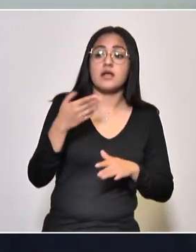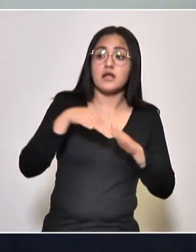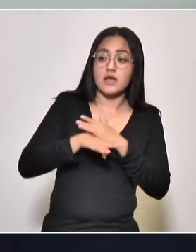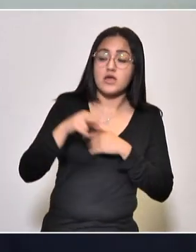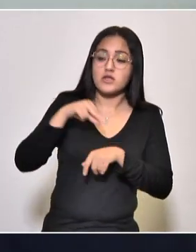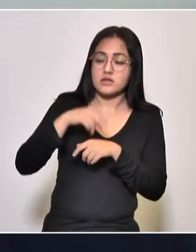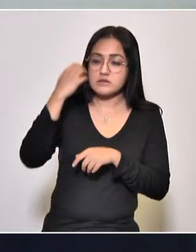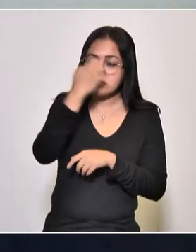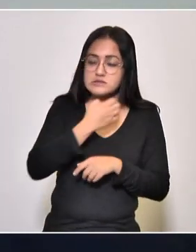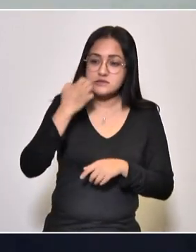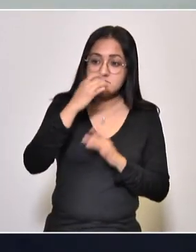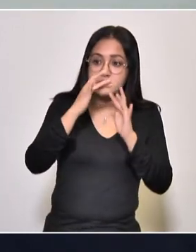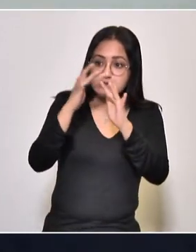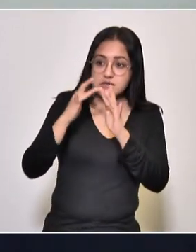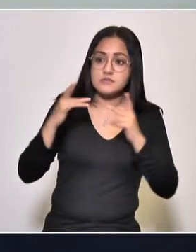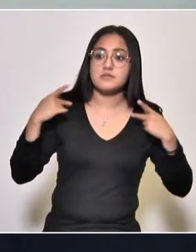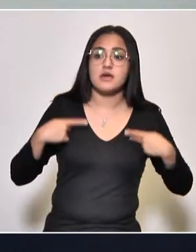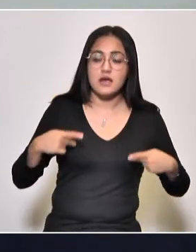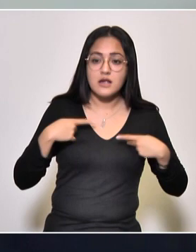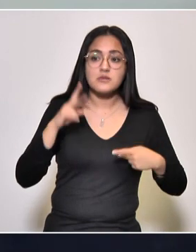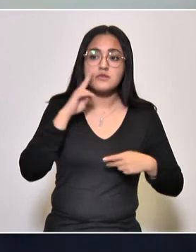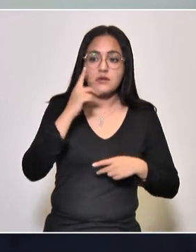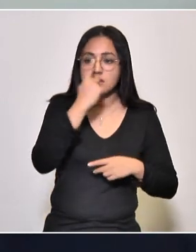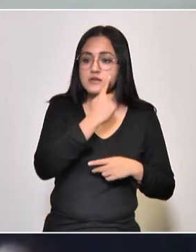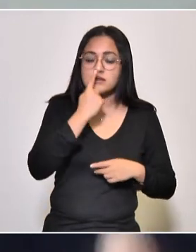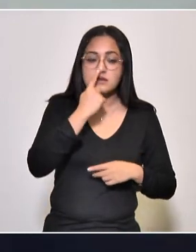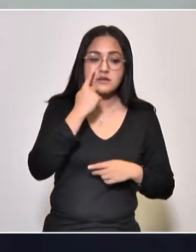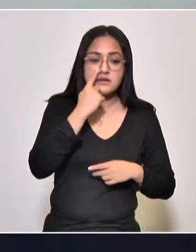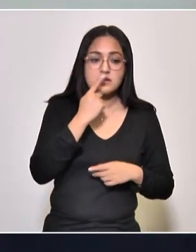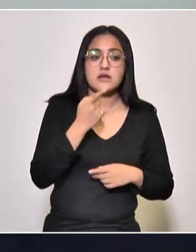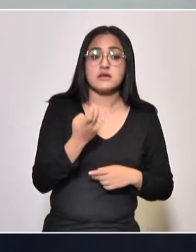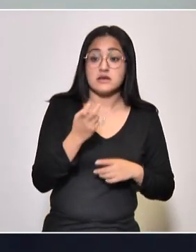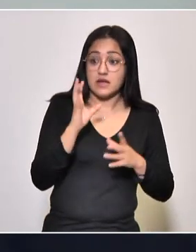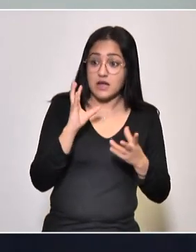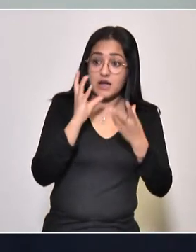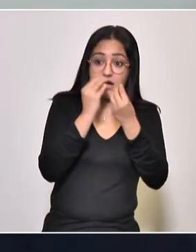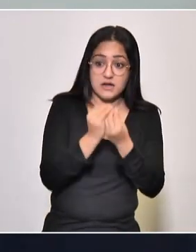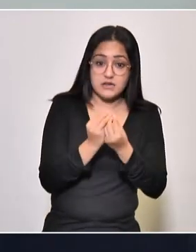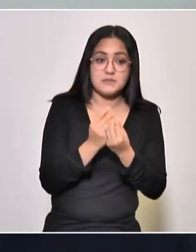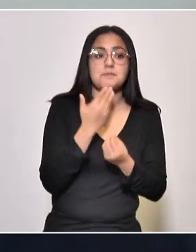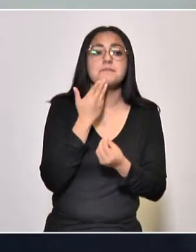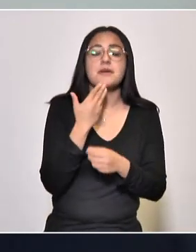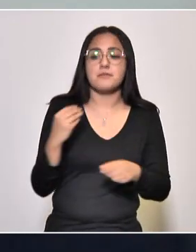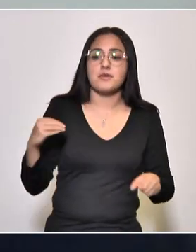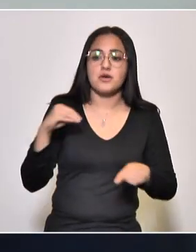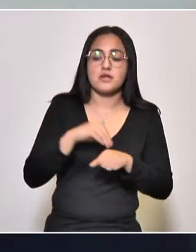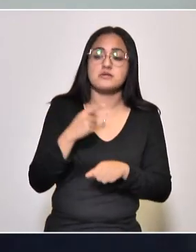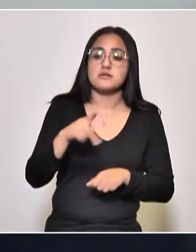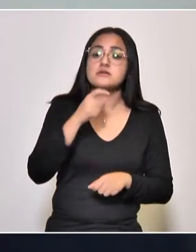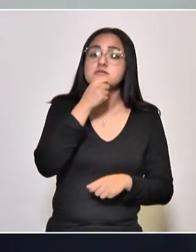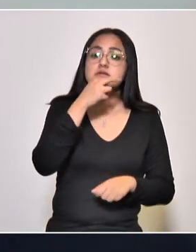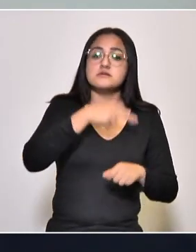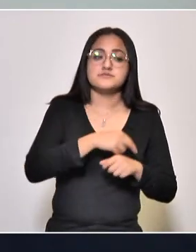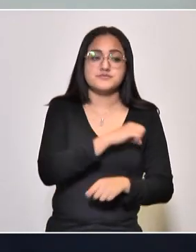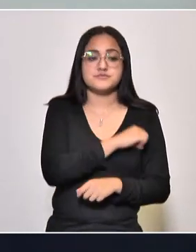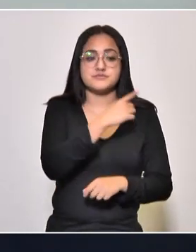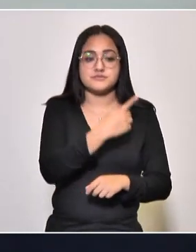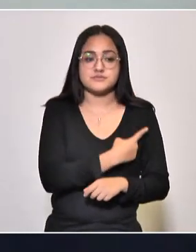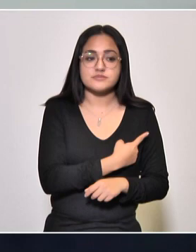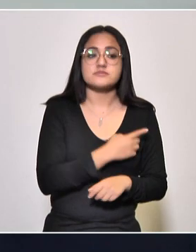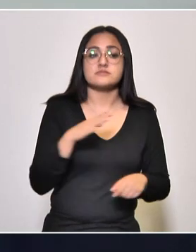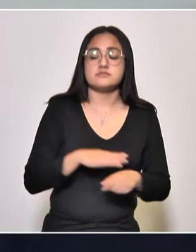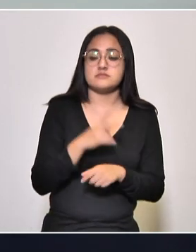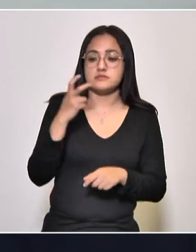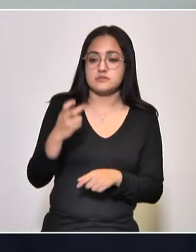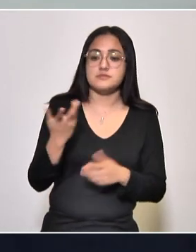quién tuvieron contacto, tienen que hacerse la prueba. Y todo este protocolo está muy bien establecido por la Secretaría de Salud, por lo